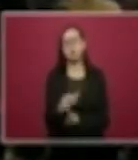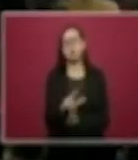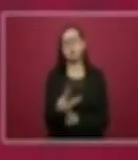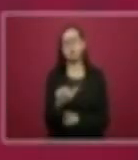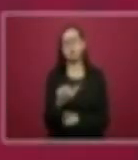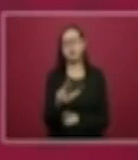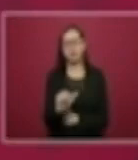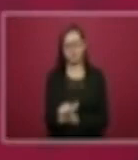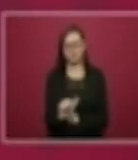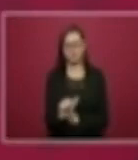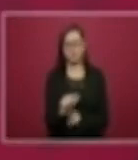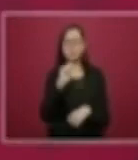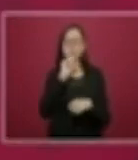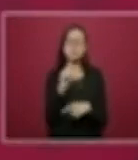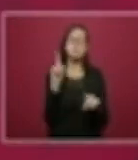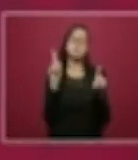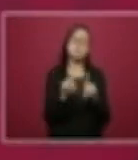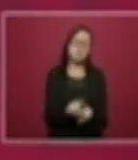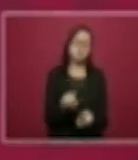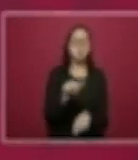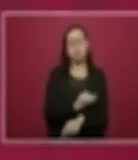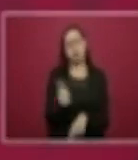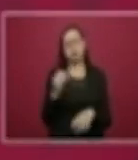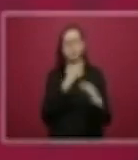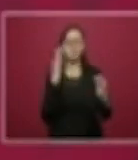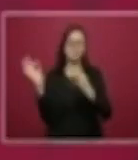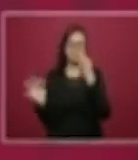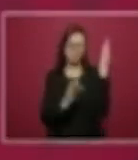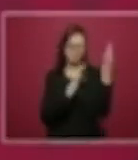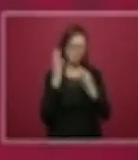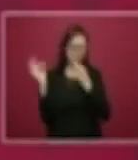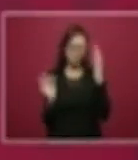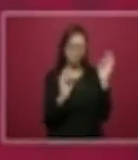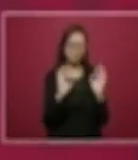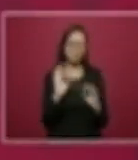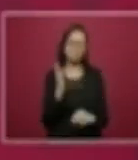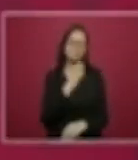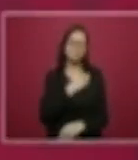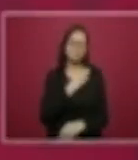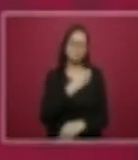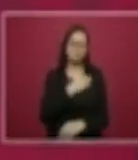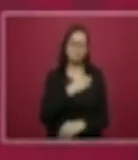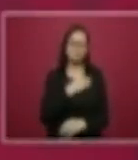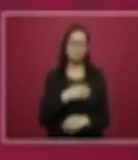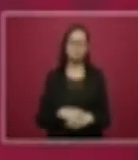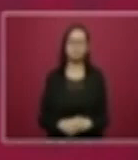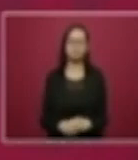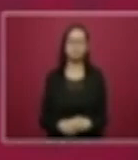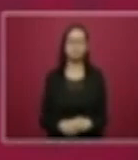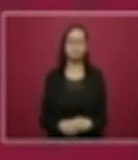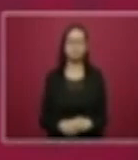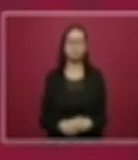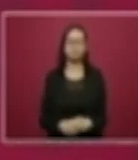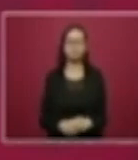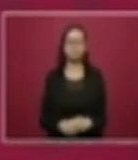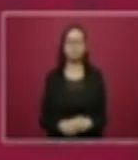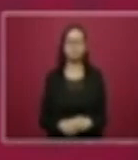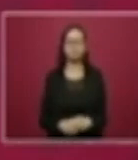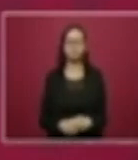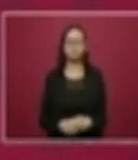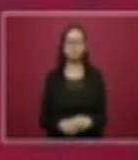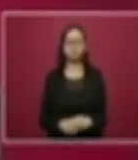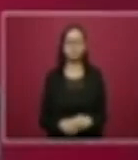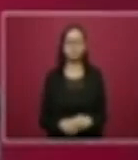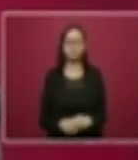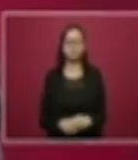para el presidente yo lo volvió a decir en su conferencia de prensa quienes afirmamos que hay una agresión somos nostálgicos de